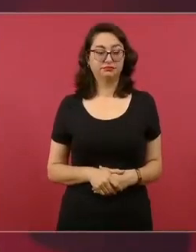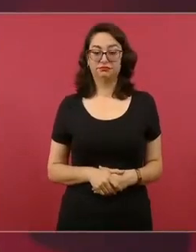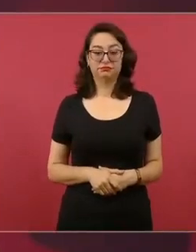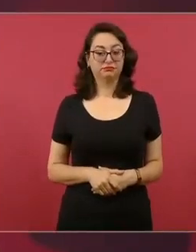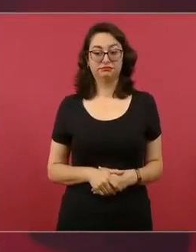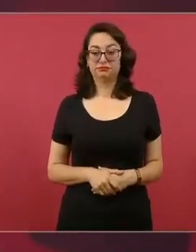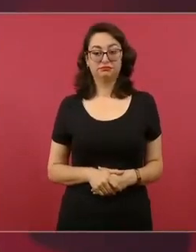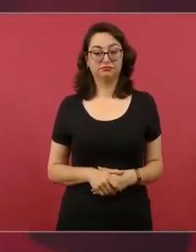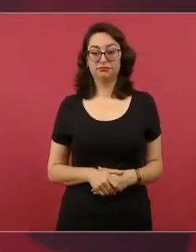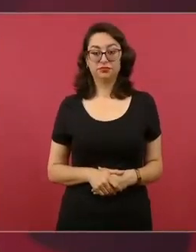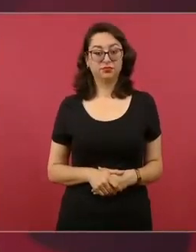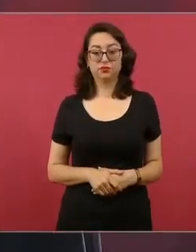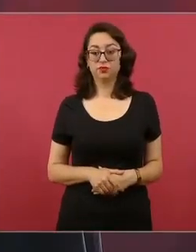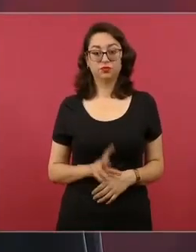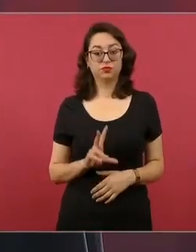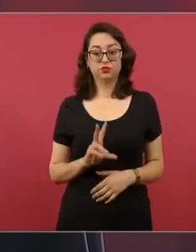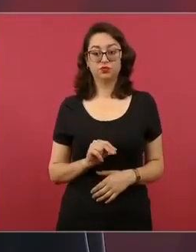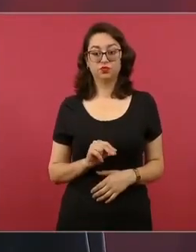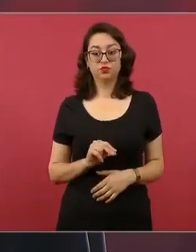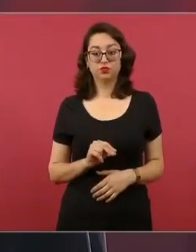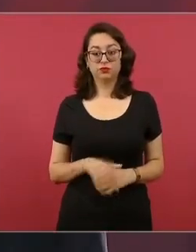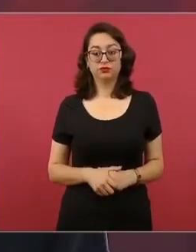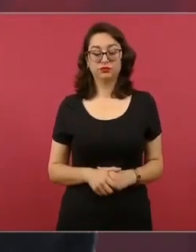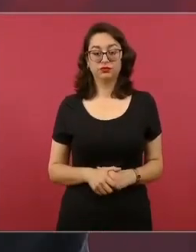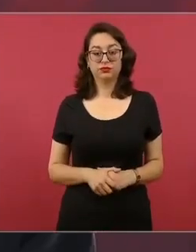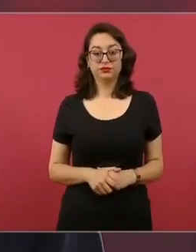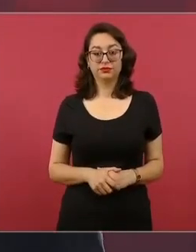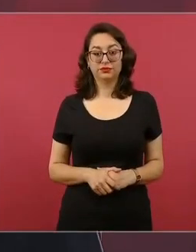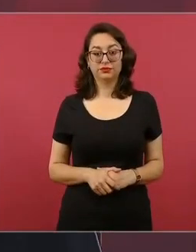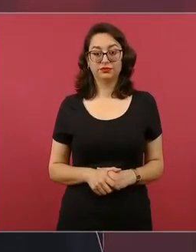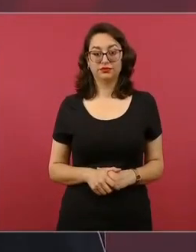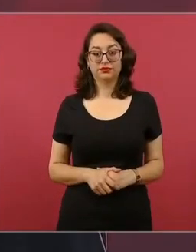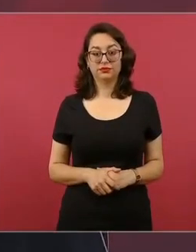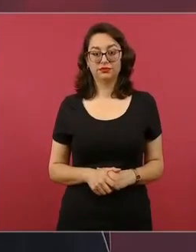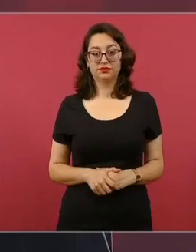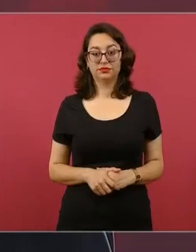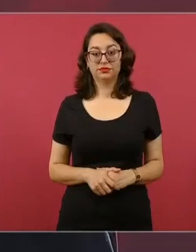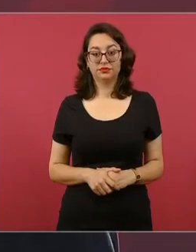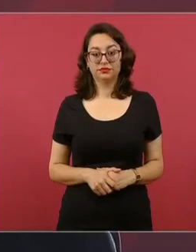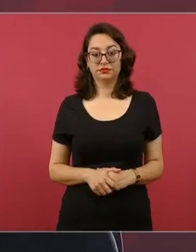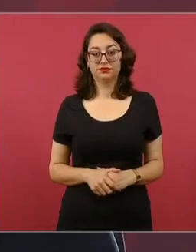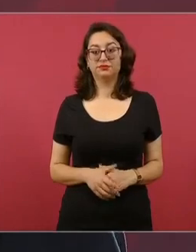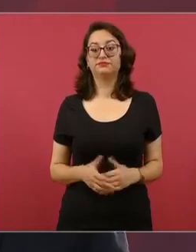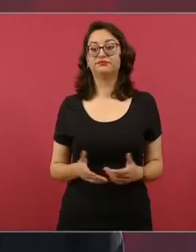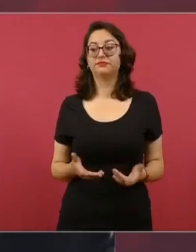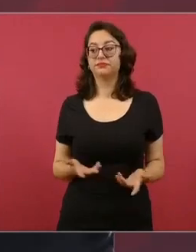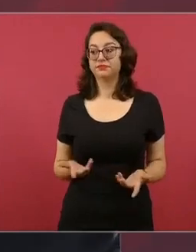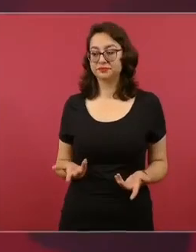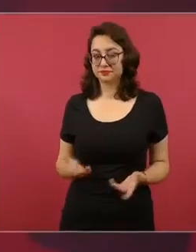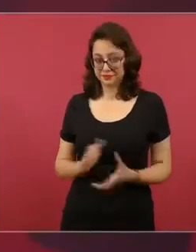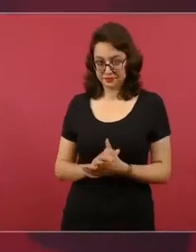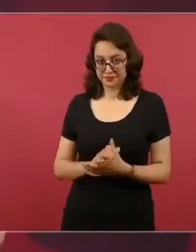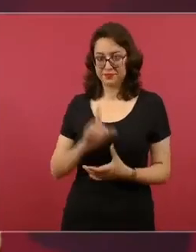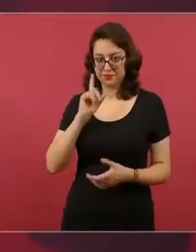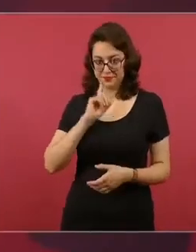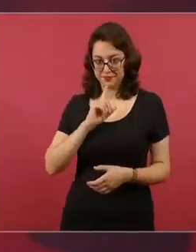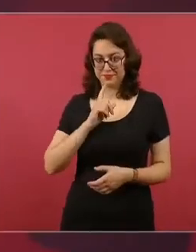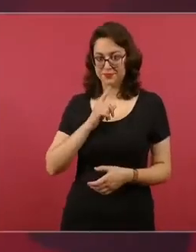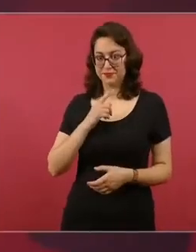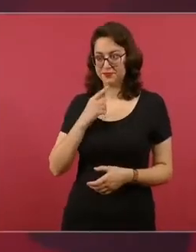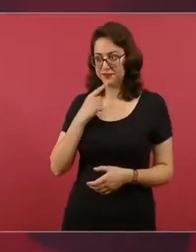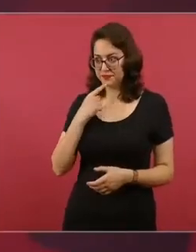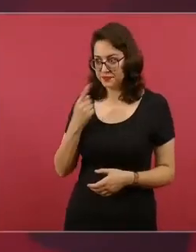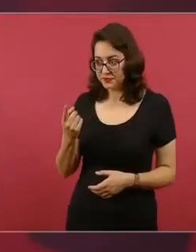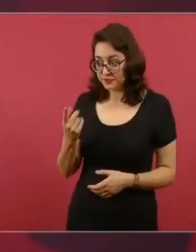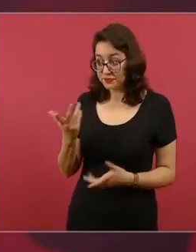y dijo que no. Entonces Beatriz les dijo, ¿cuál